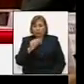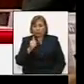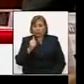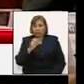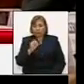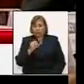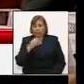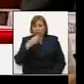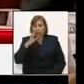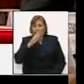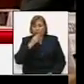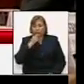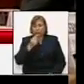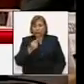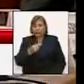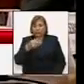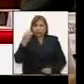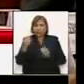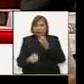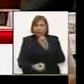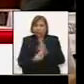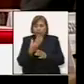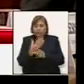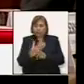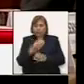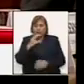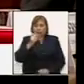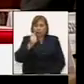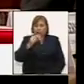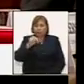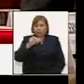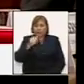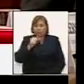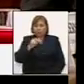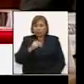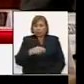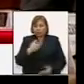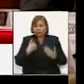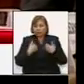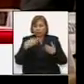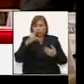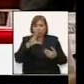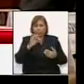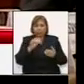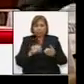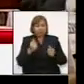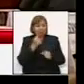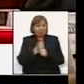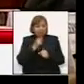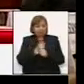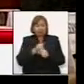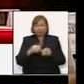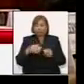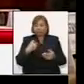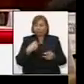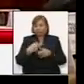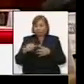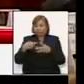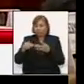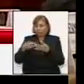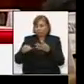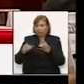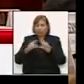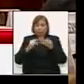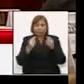43-395-03, soy del departamento de Arequipa, la ciudad de Camaná. Tengo 28 años de servicios, he trabajado en diferentes